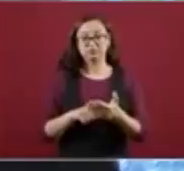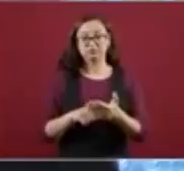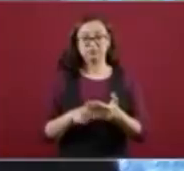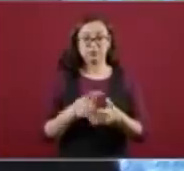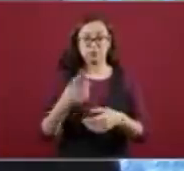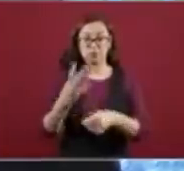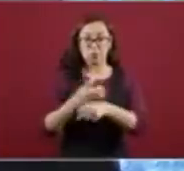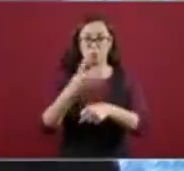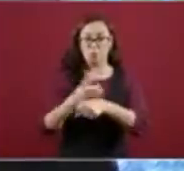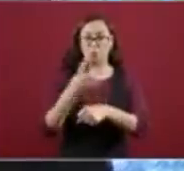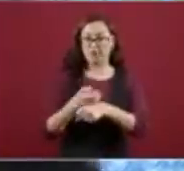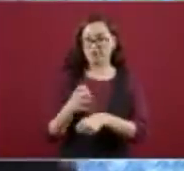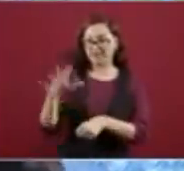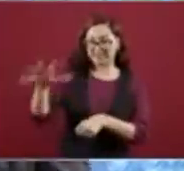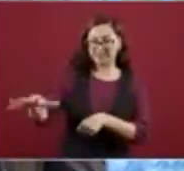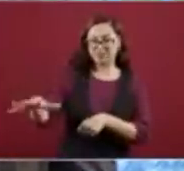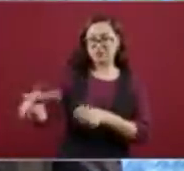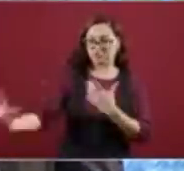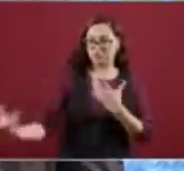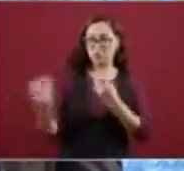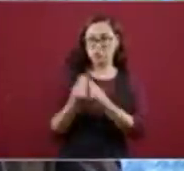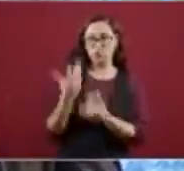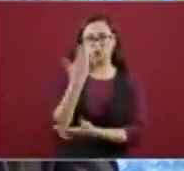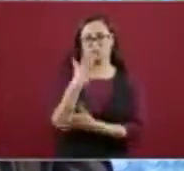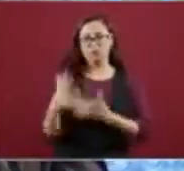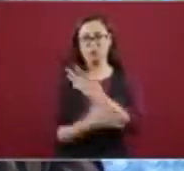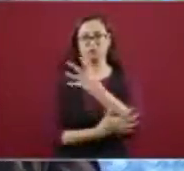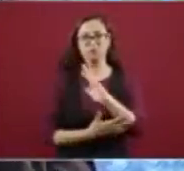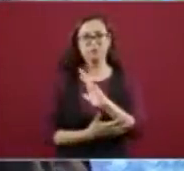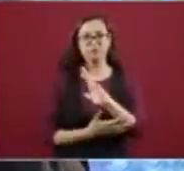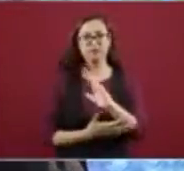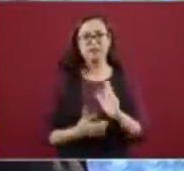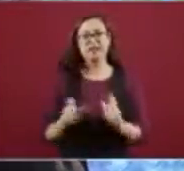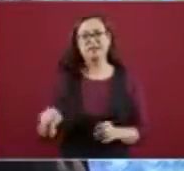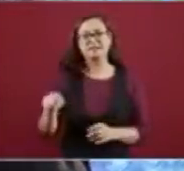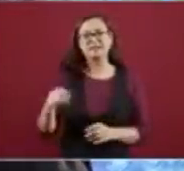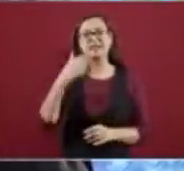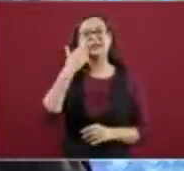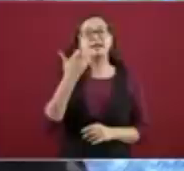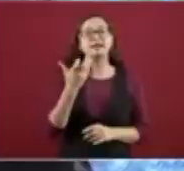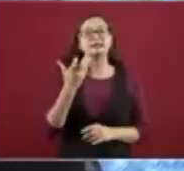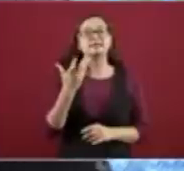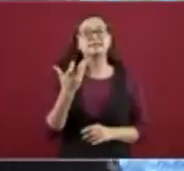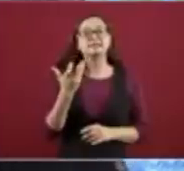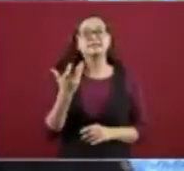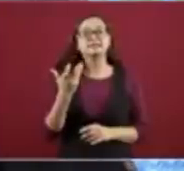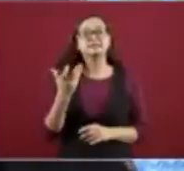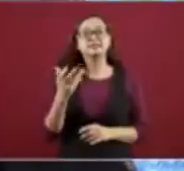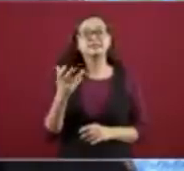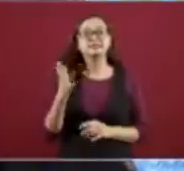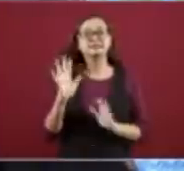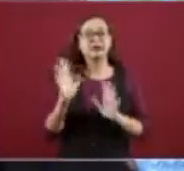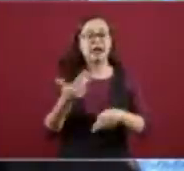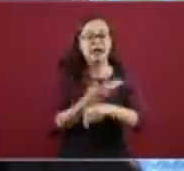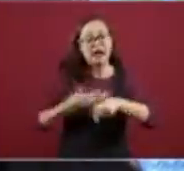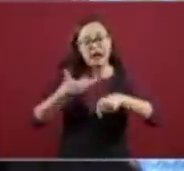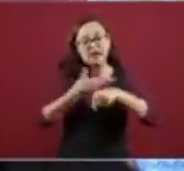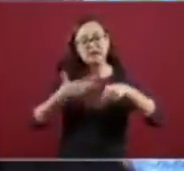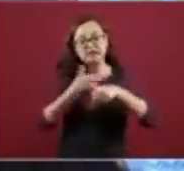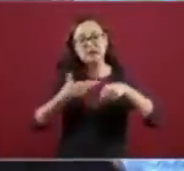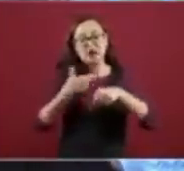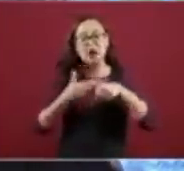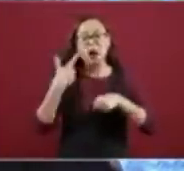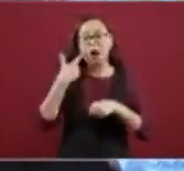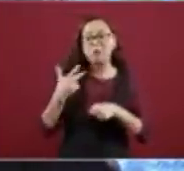bosque, la cuarta sección, era fraccionar. Ya se tenía hecho hasta el